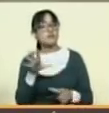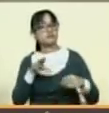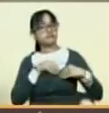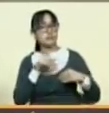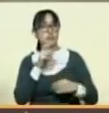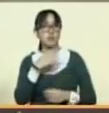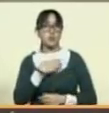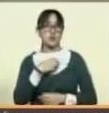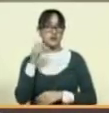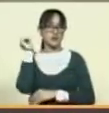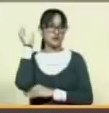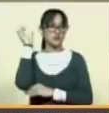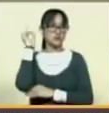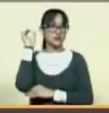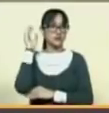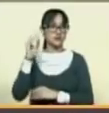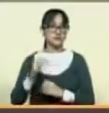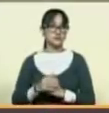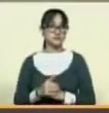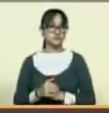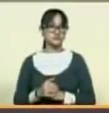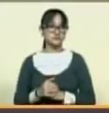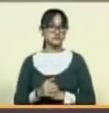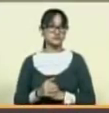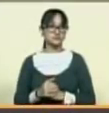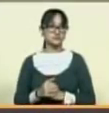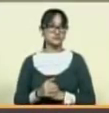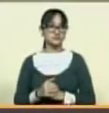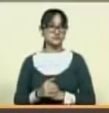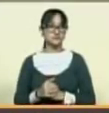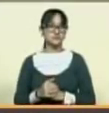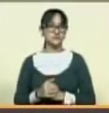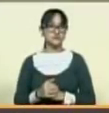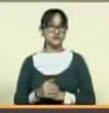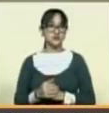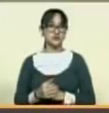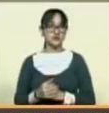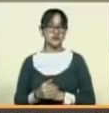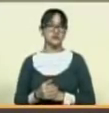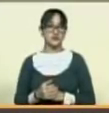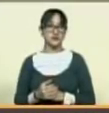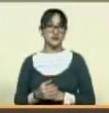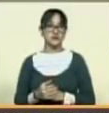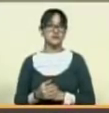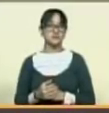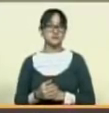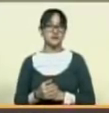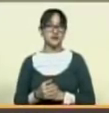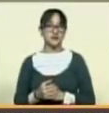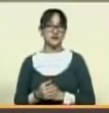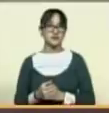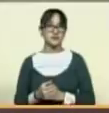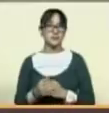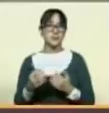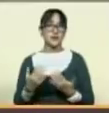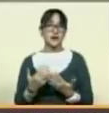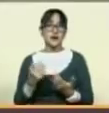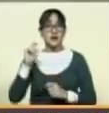hacer campaña electoral. ¿Qué es lo que se puede hacer, lo que está prohibido y lo que sí se puede hacer?